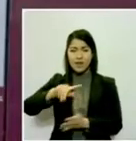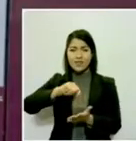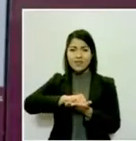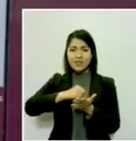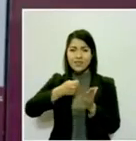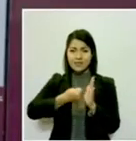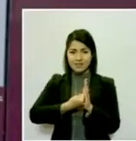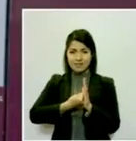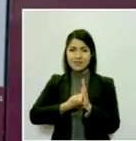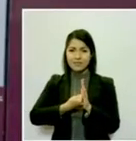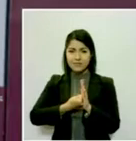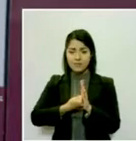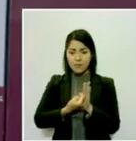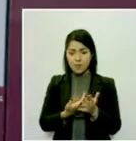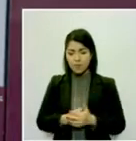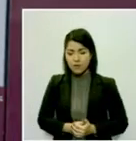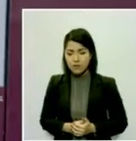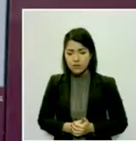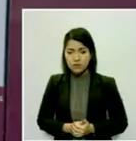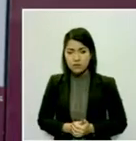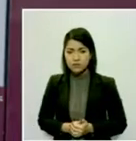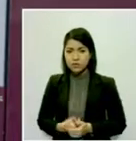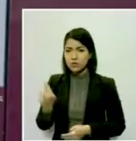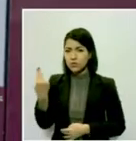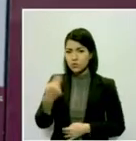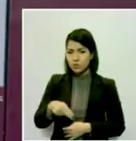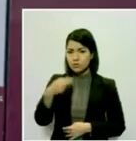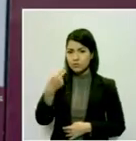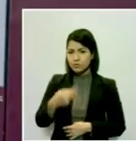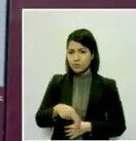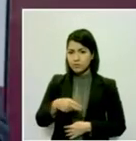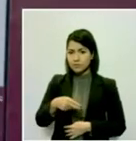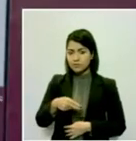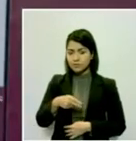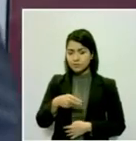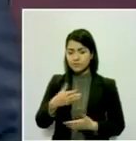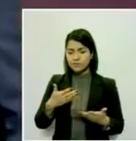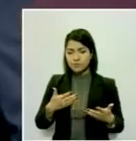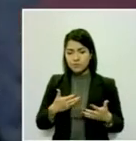técnica que le llaman,